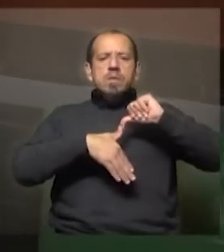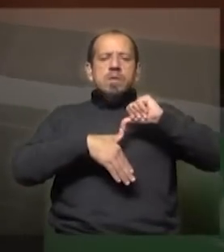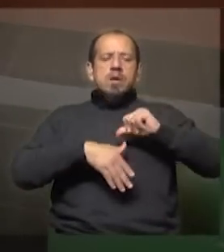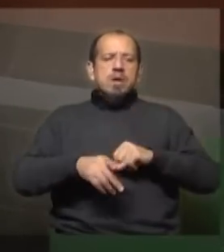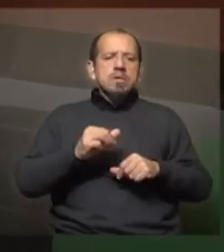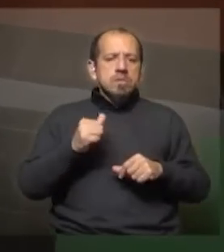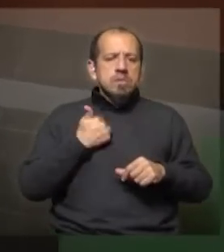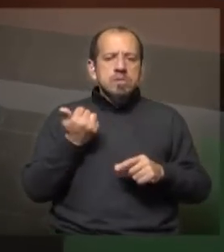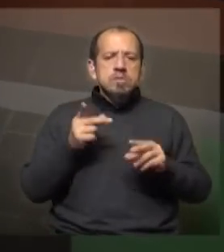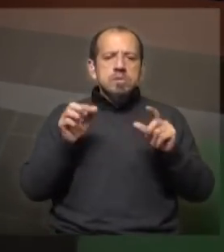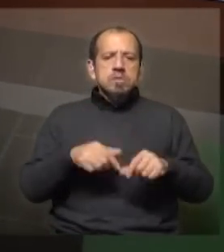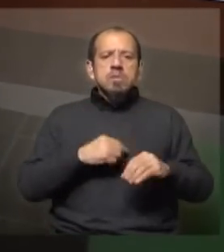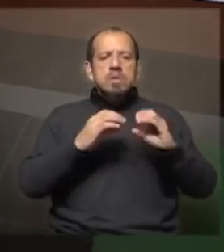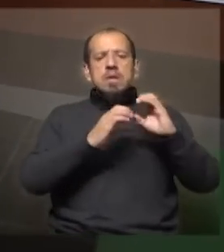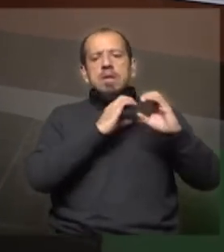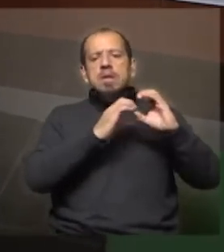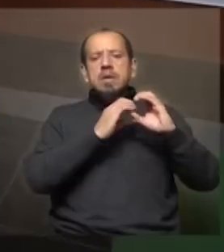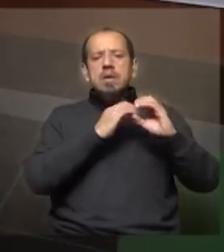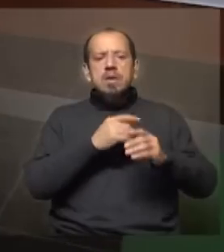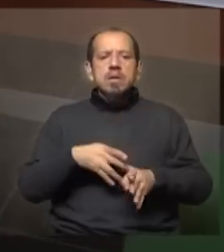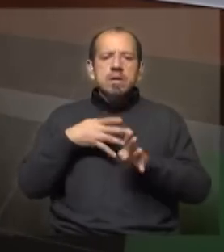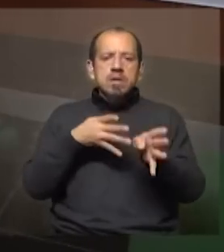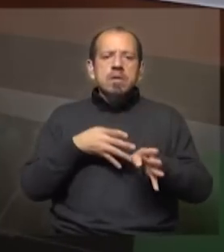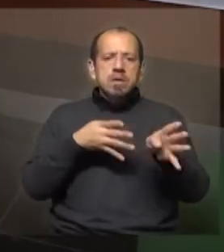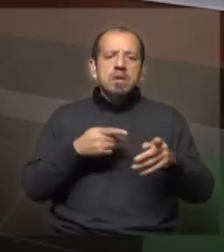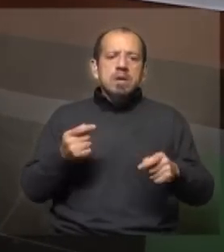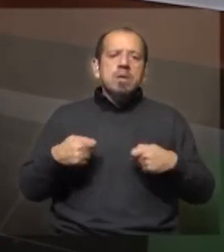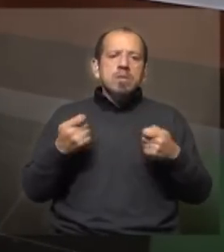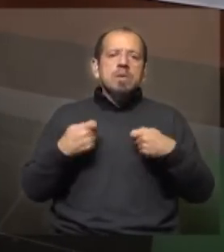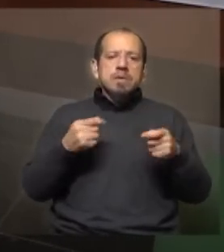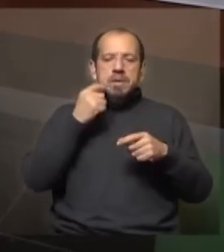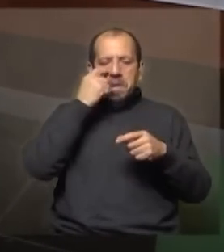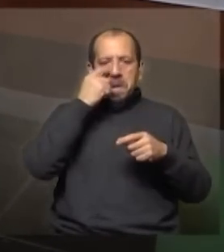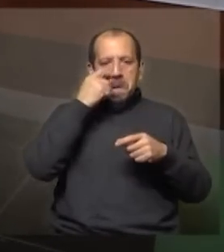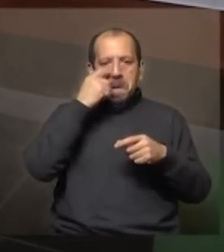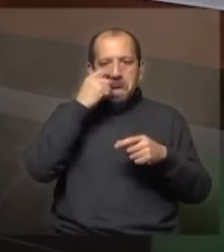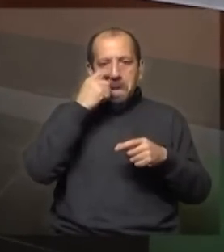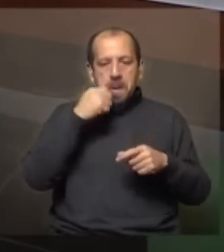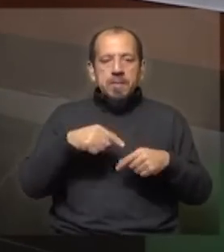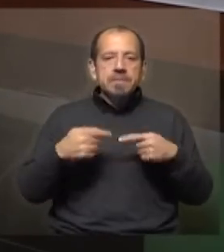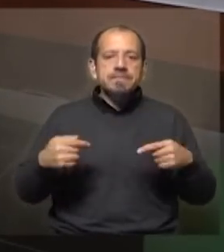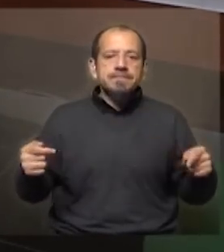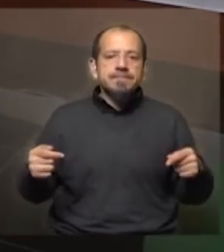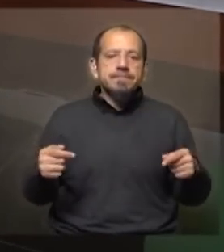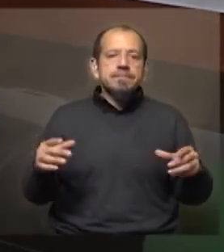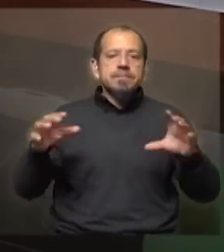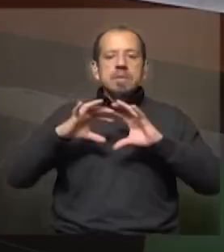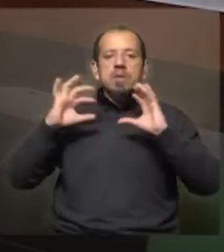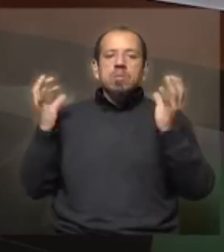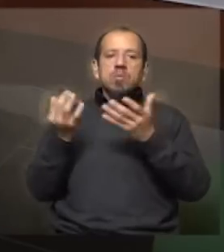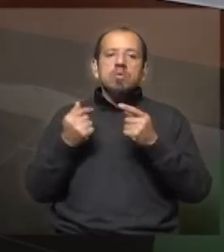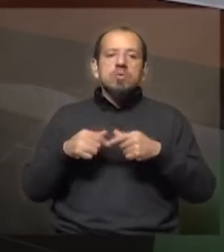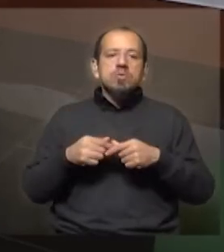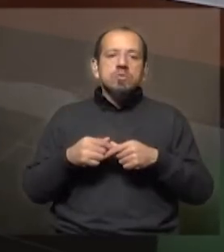justamente de los temas energéticos de la Guerra de los temas comerciales de los productos de siempre porque el mundo buena parte del mundo